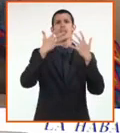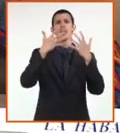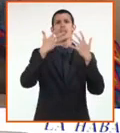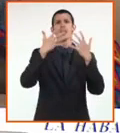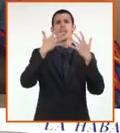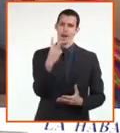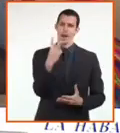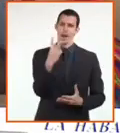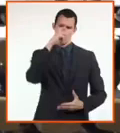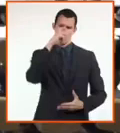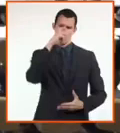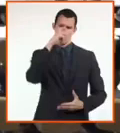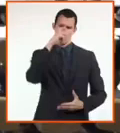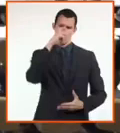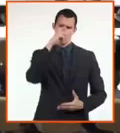Samuel.